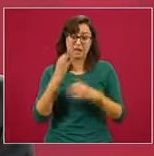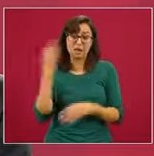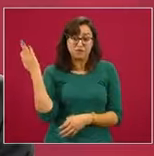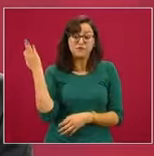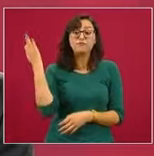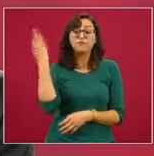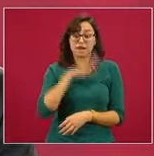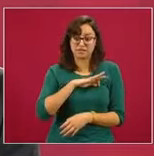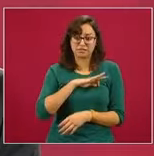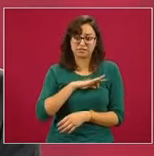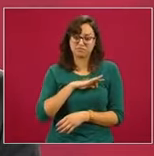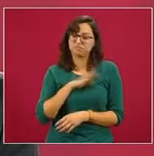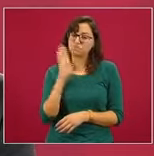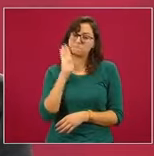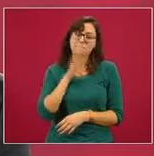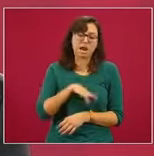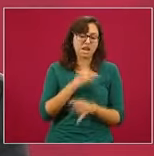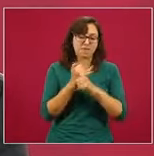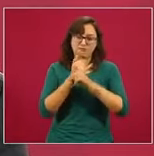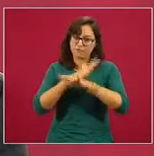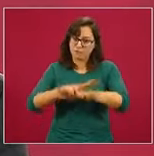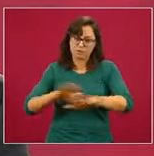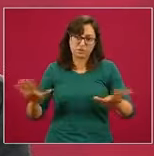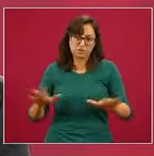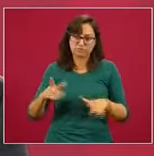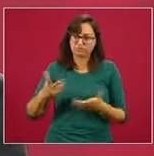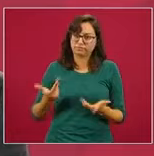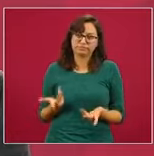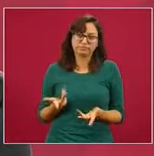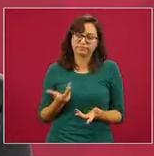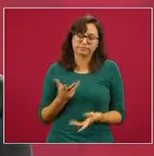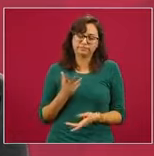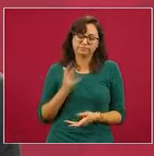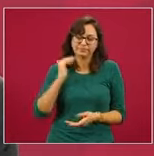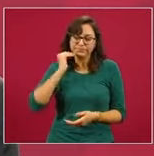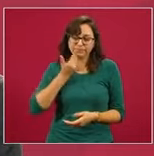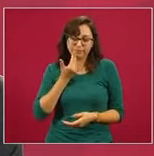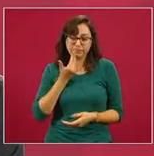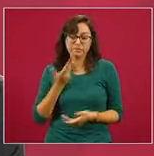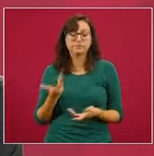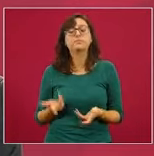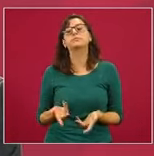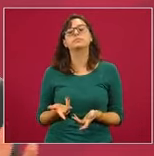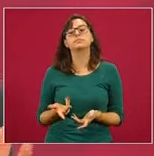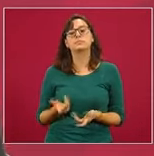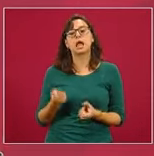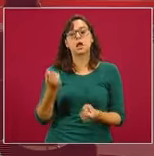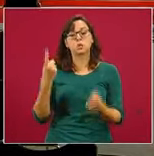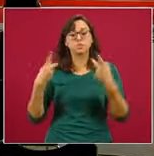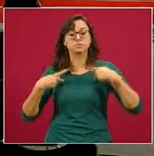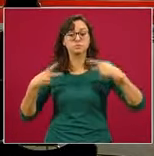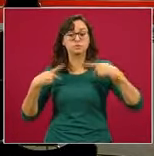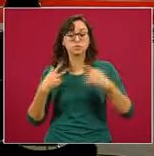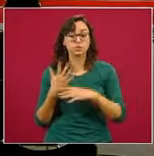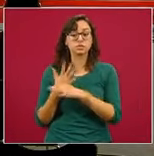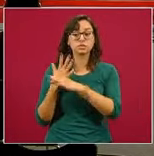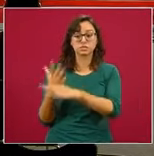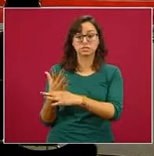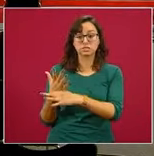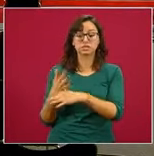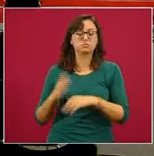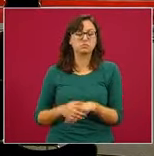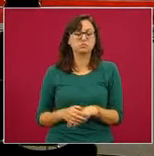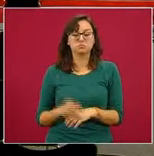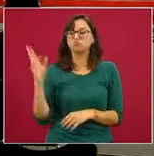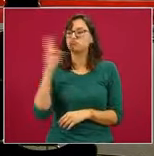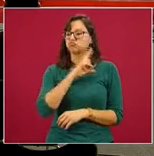realidad y distorsionaban cosas que hemos dicho. Algunos, interesantemente, decían, ya aceptaron la vacuna